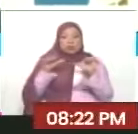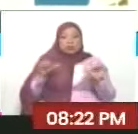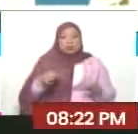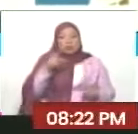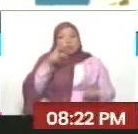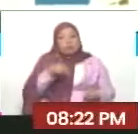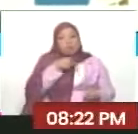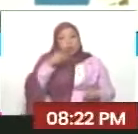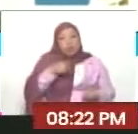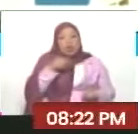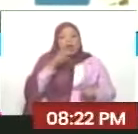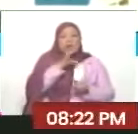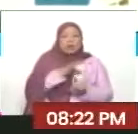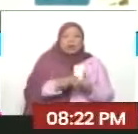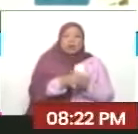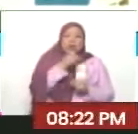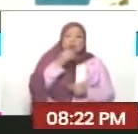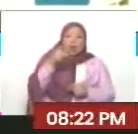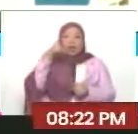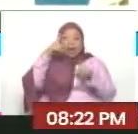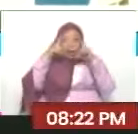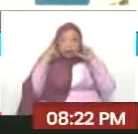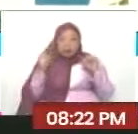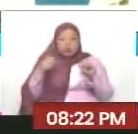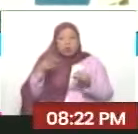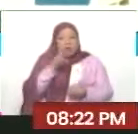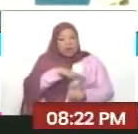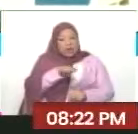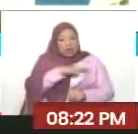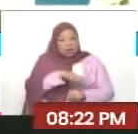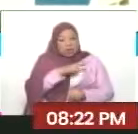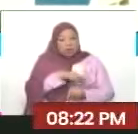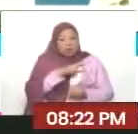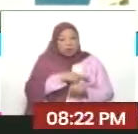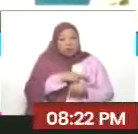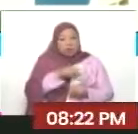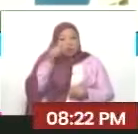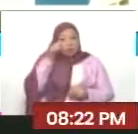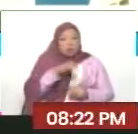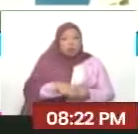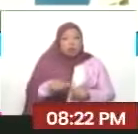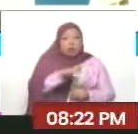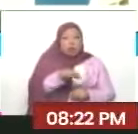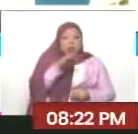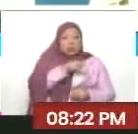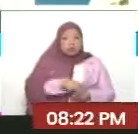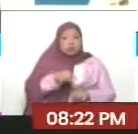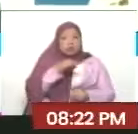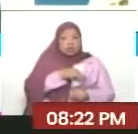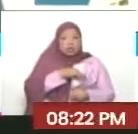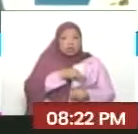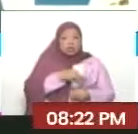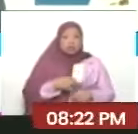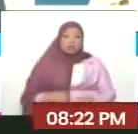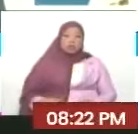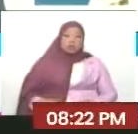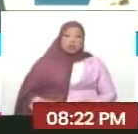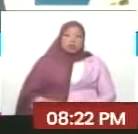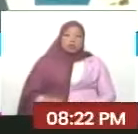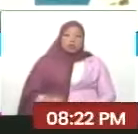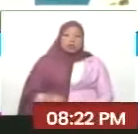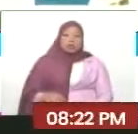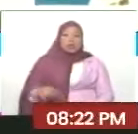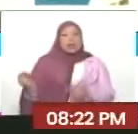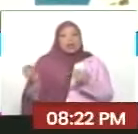políticos, empresariales, culturales, intelectuales, religiosos, populares, sociales. Y de ese